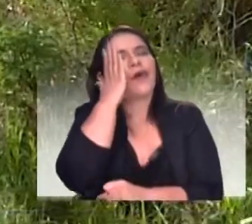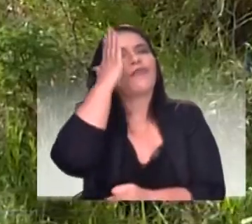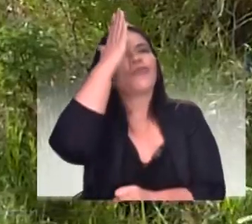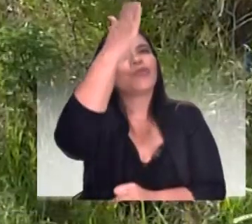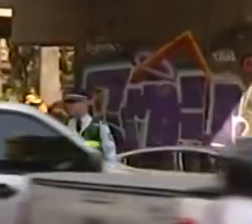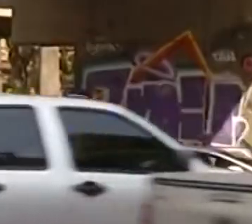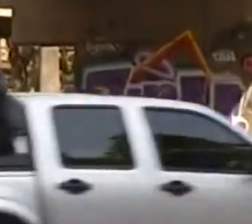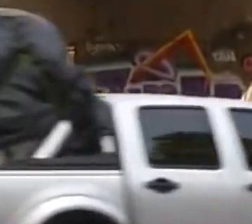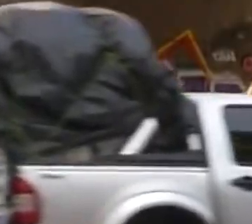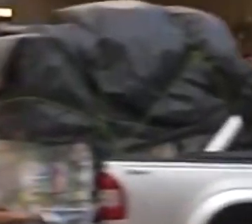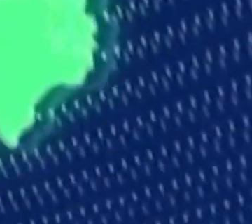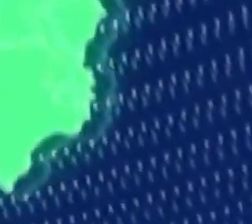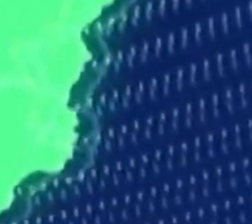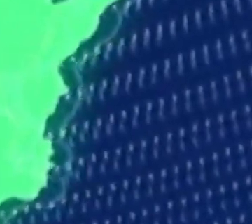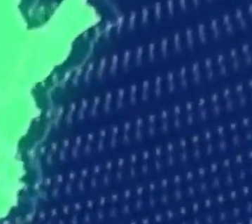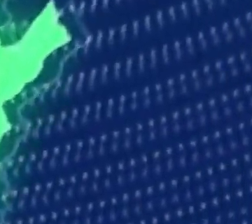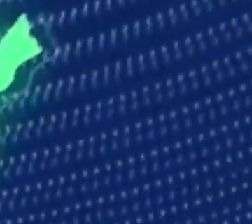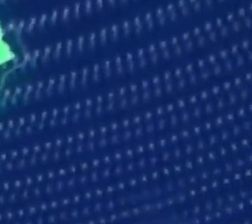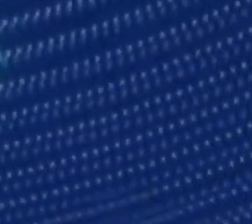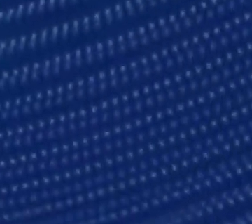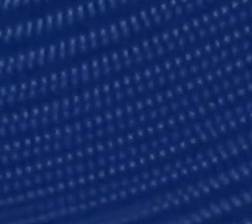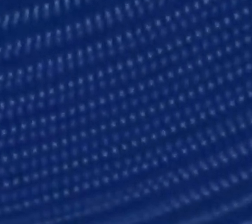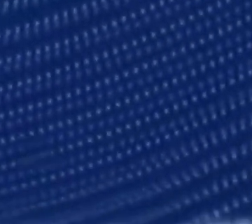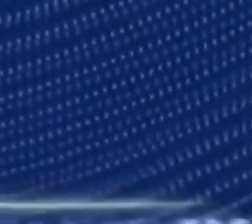billón donde impuestos